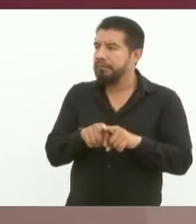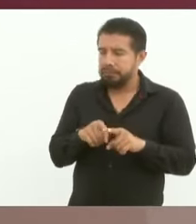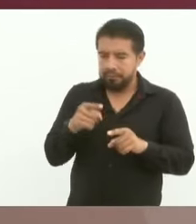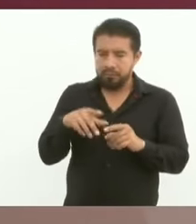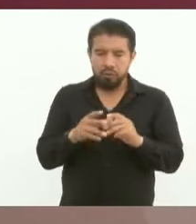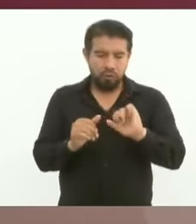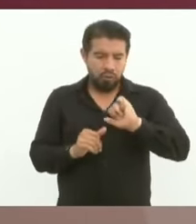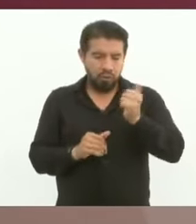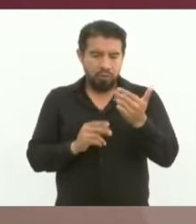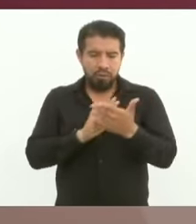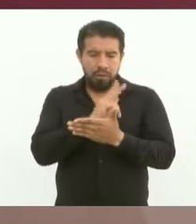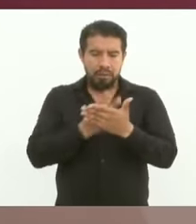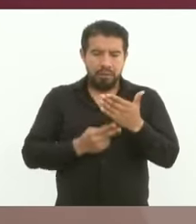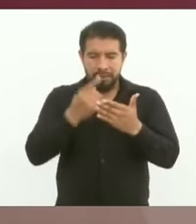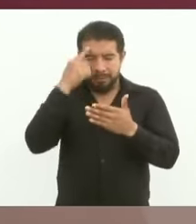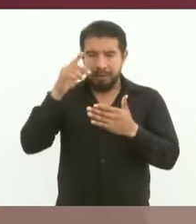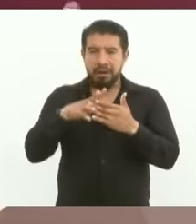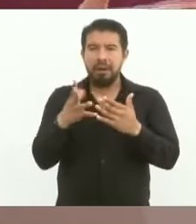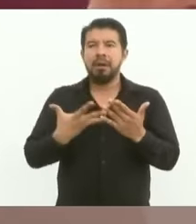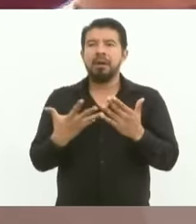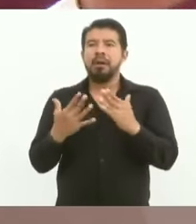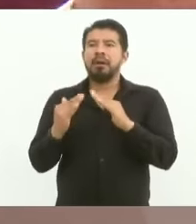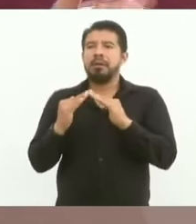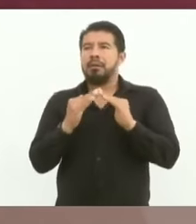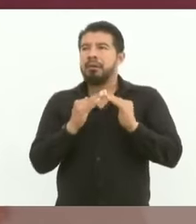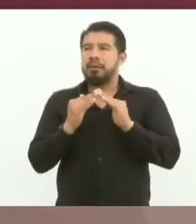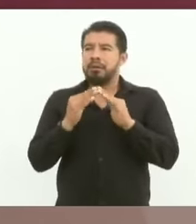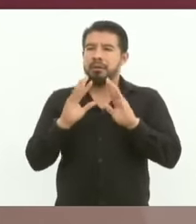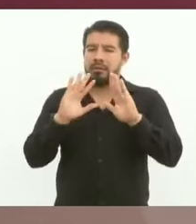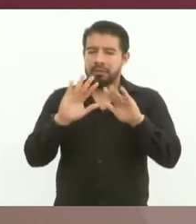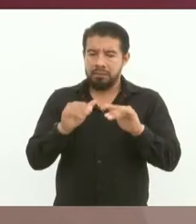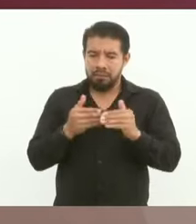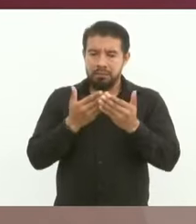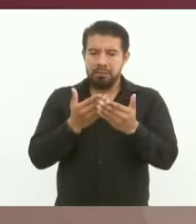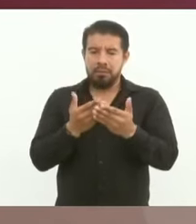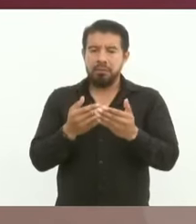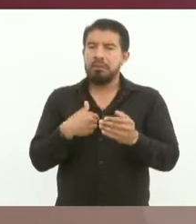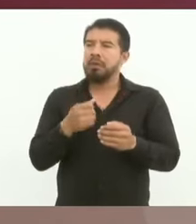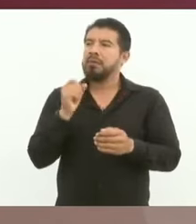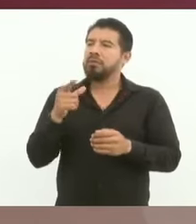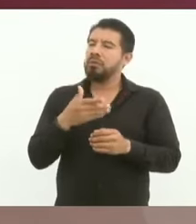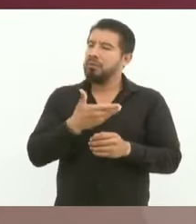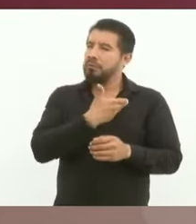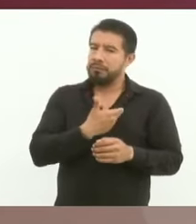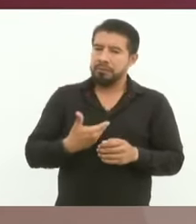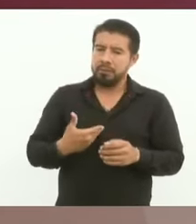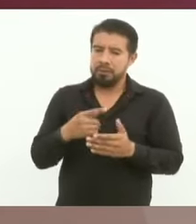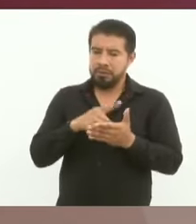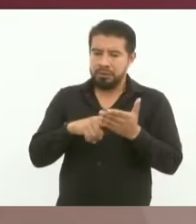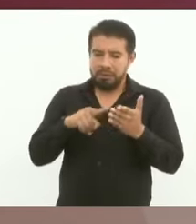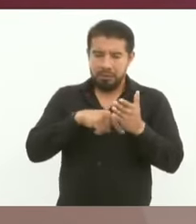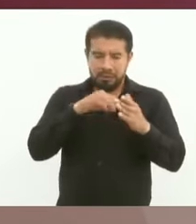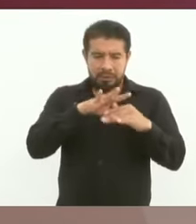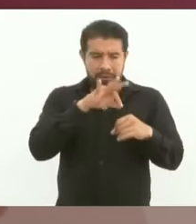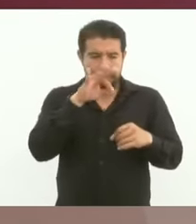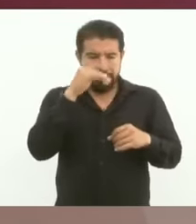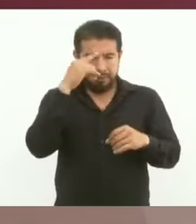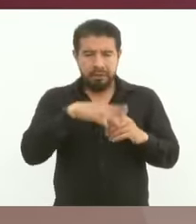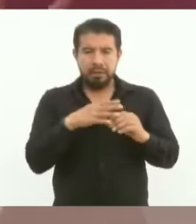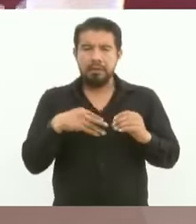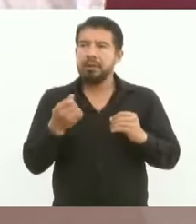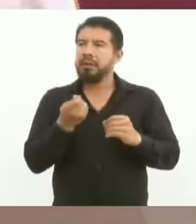buen programa de vivienda. Esto es una propuesta de la presidenta electa para